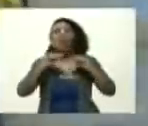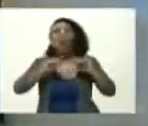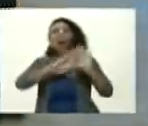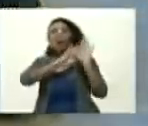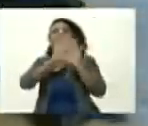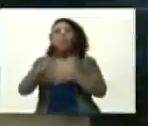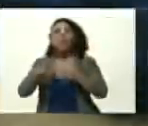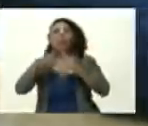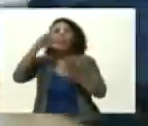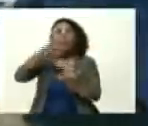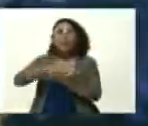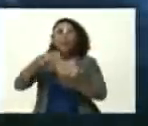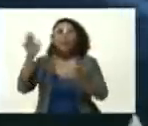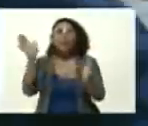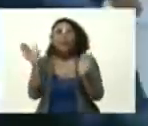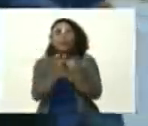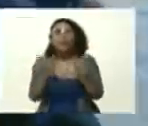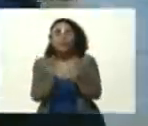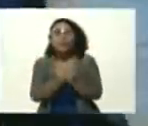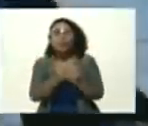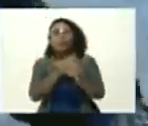al Estado de Suárez, y vamos,